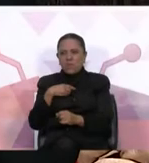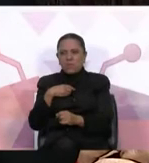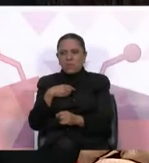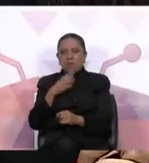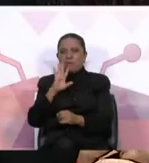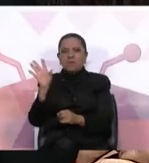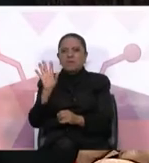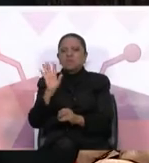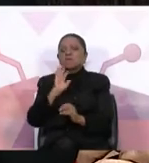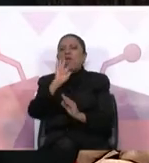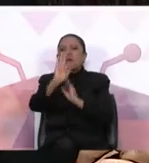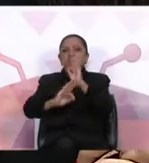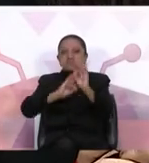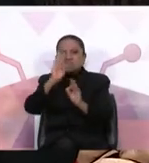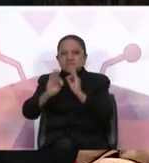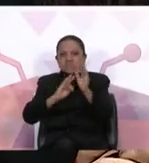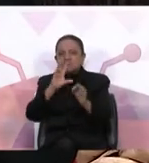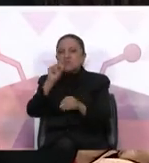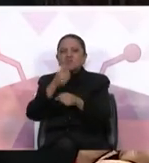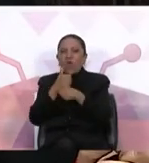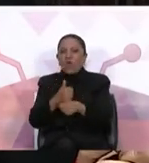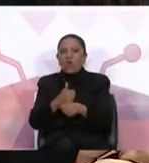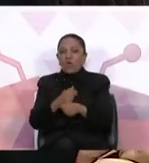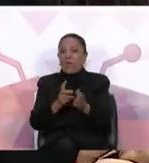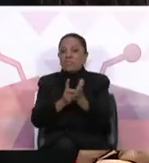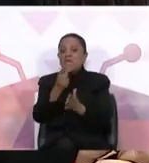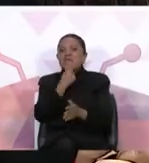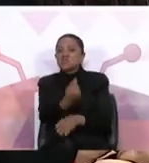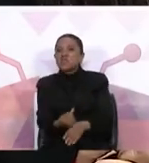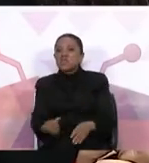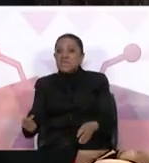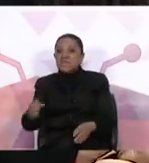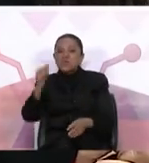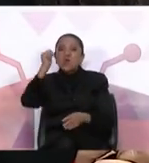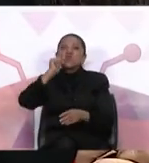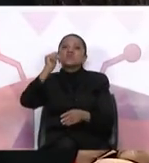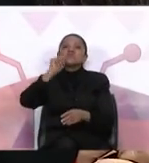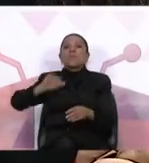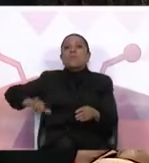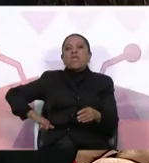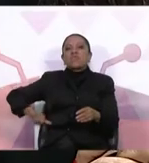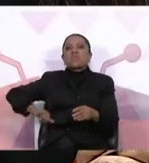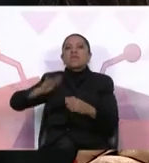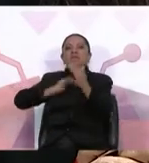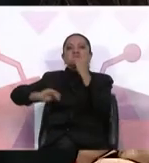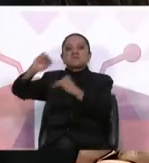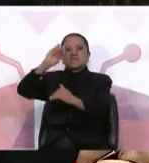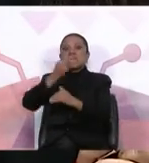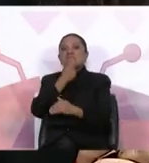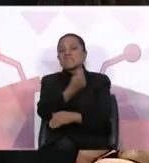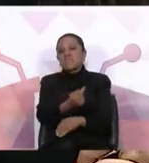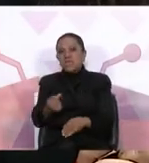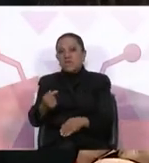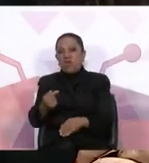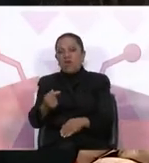derechos de los niños siempre el interés superior debe ser el de los niños populismo